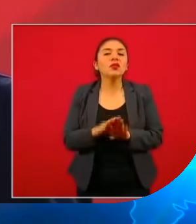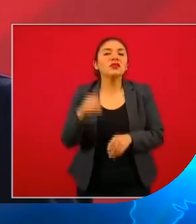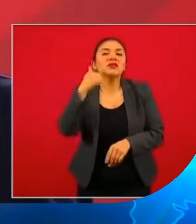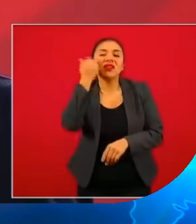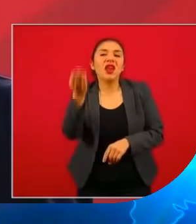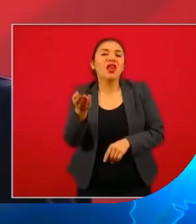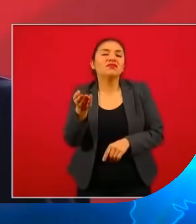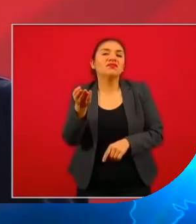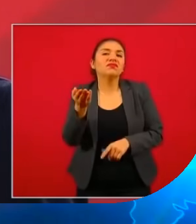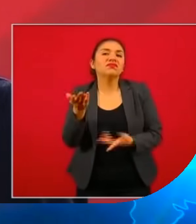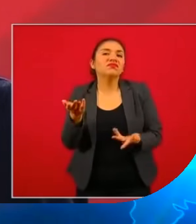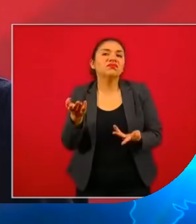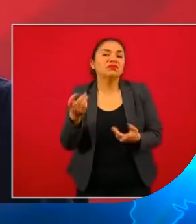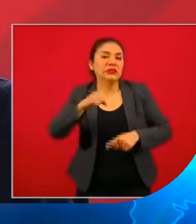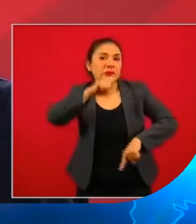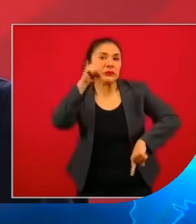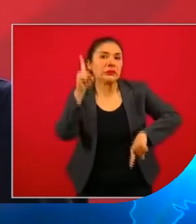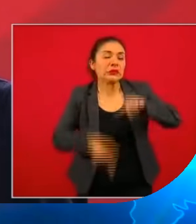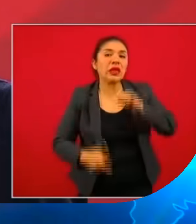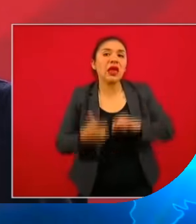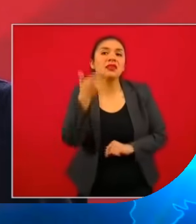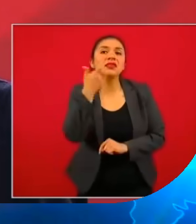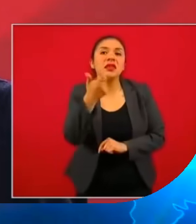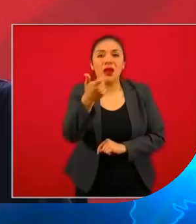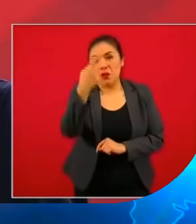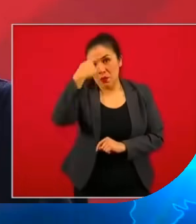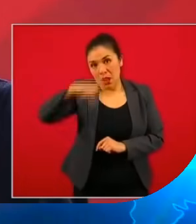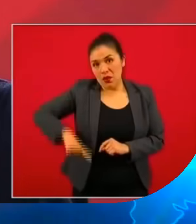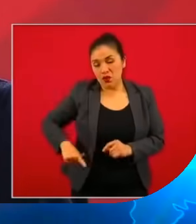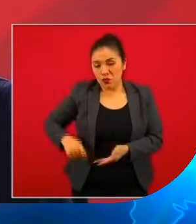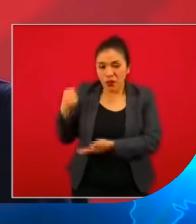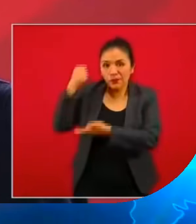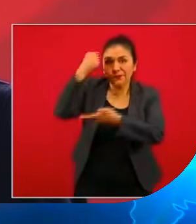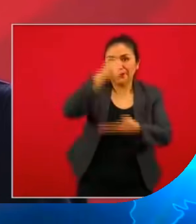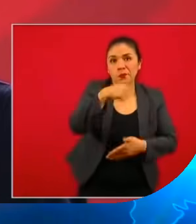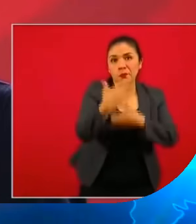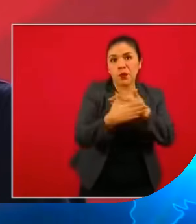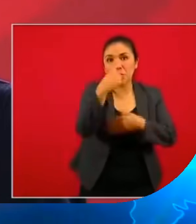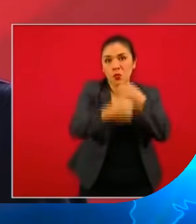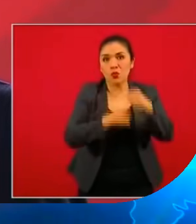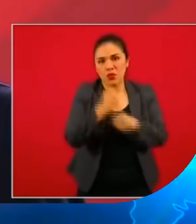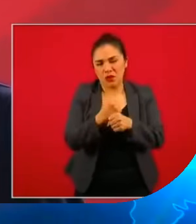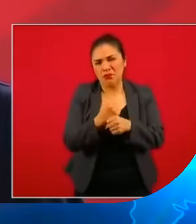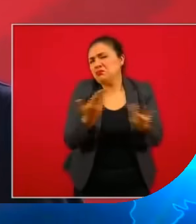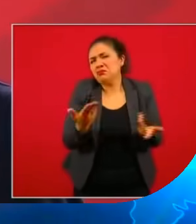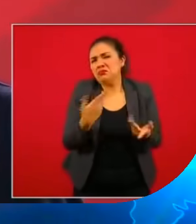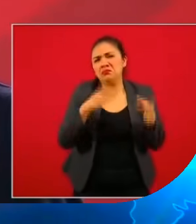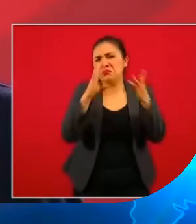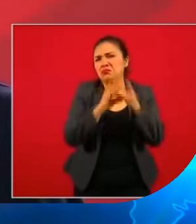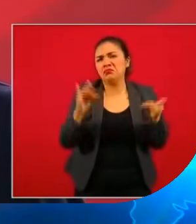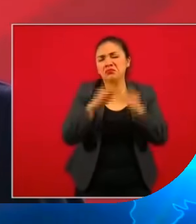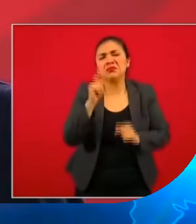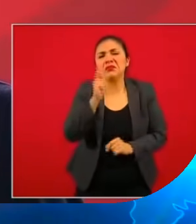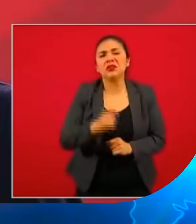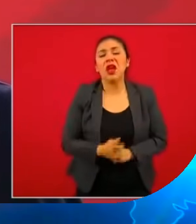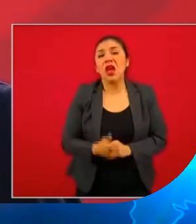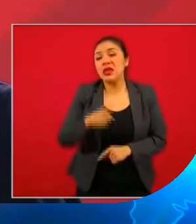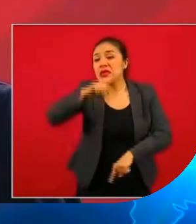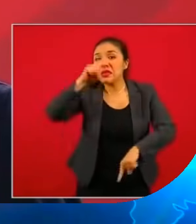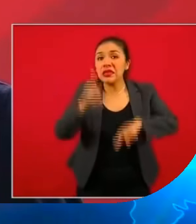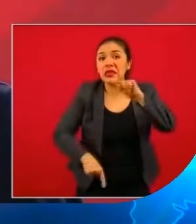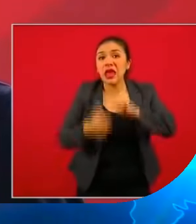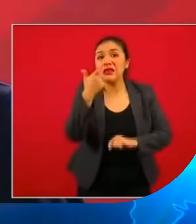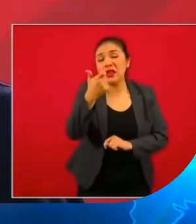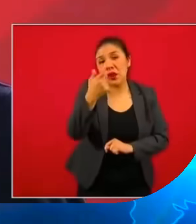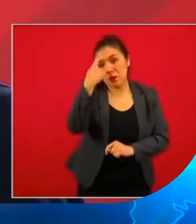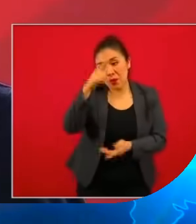quitarnos el presupuesto. Para decirlo con más claridad, quitarle el presupuesto a los